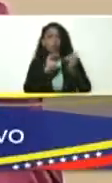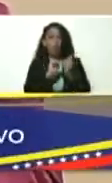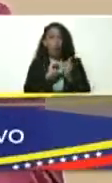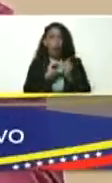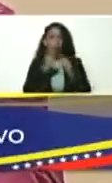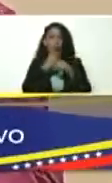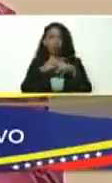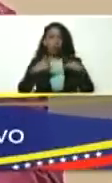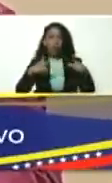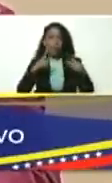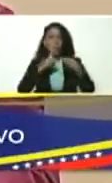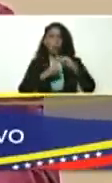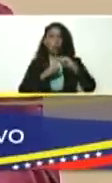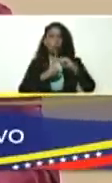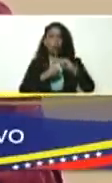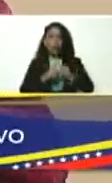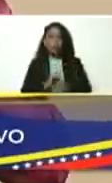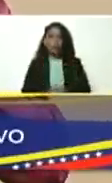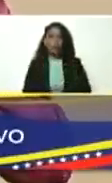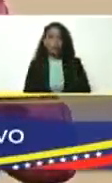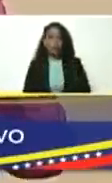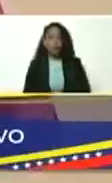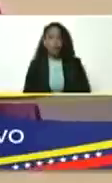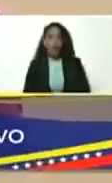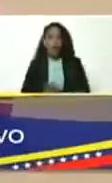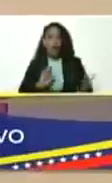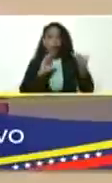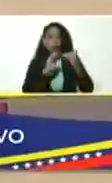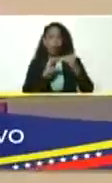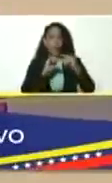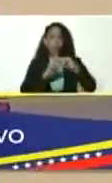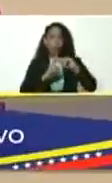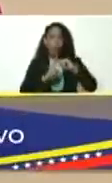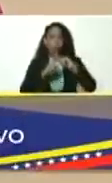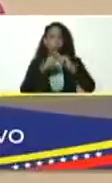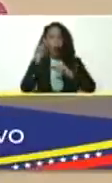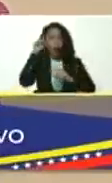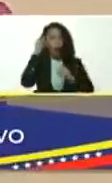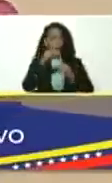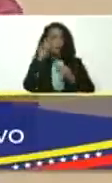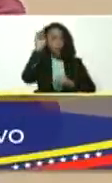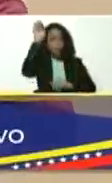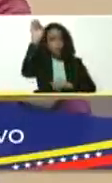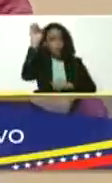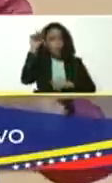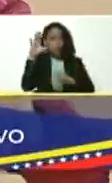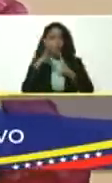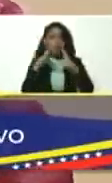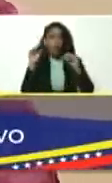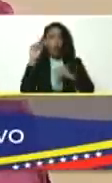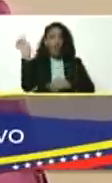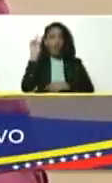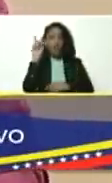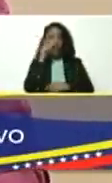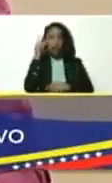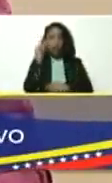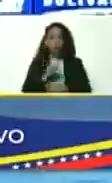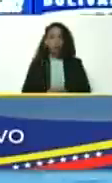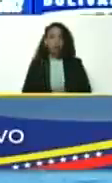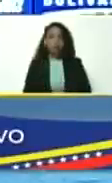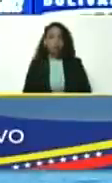prosperidad la igualdad y la prosperidad hacia el futuro de todos los venezolanos y todas las venezolanas